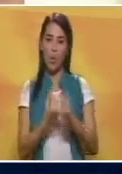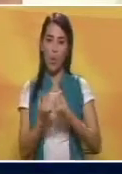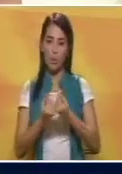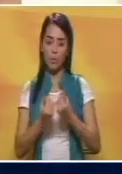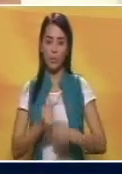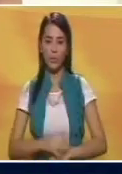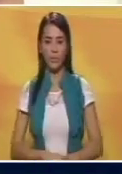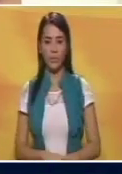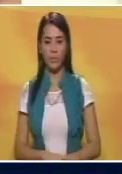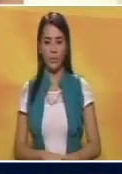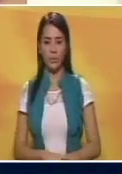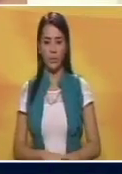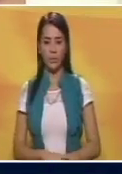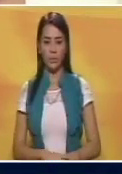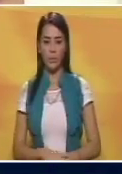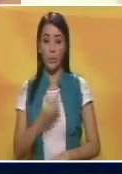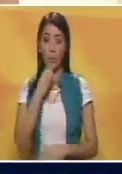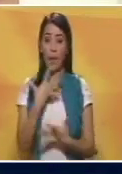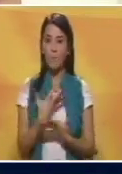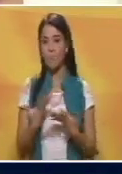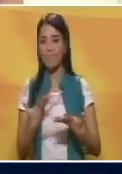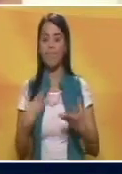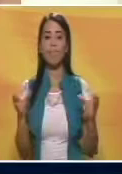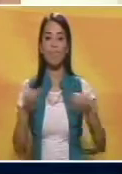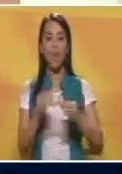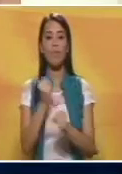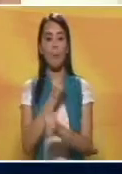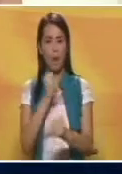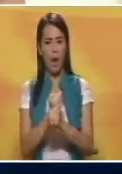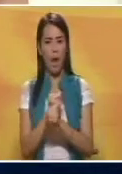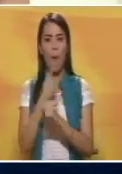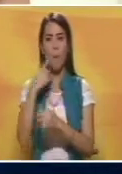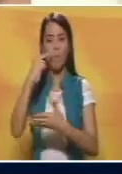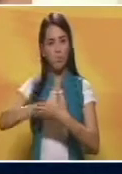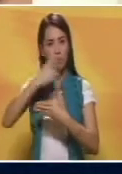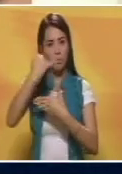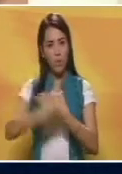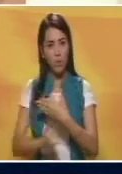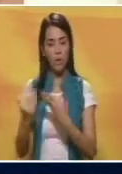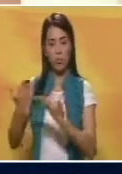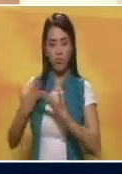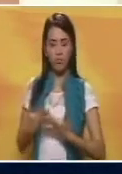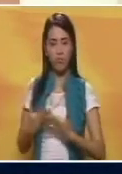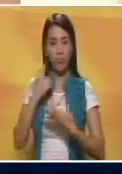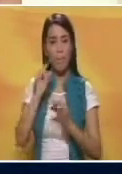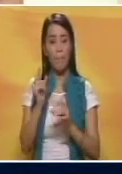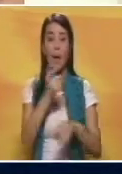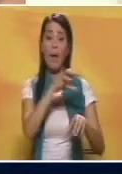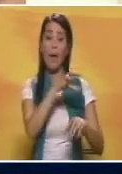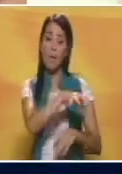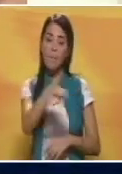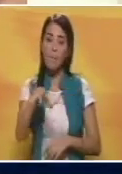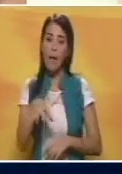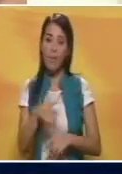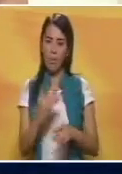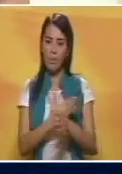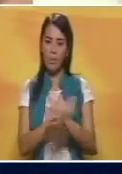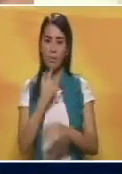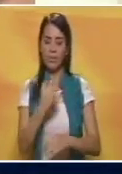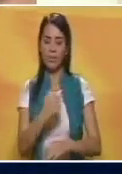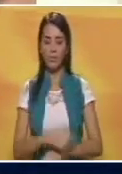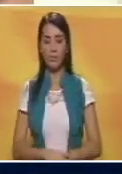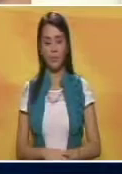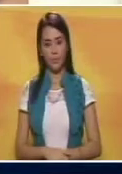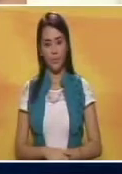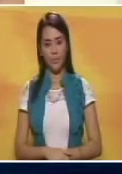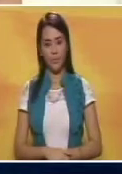bueno en esta reunión de trabajo hemos recibido proyectos para estos estados hemos hablado un lenguaje